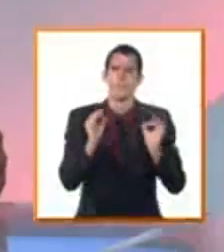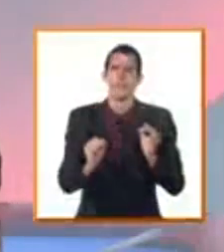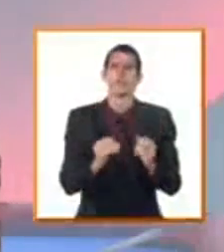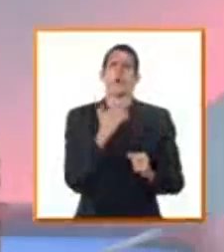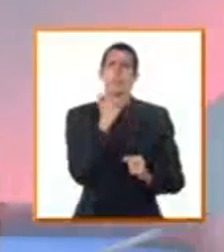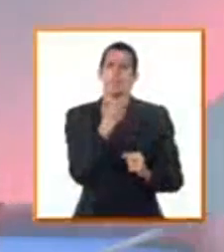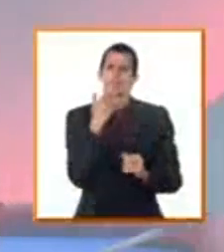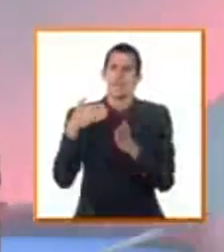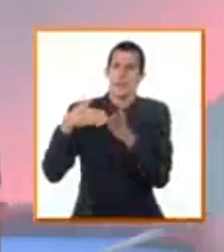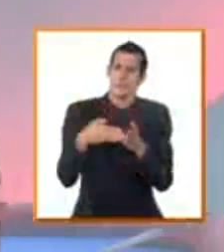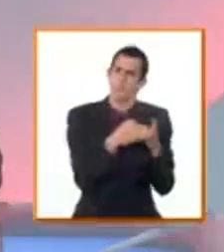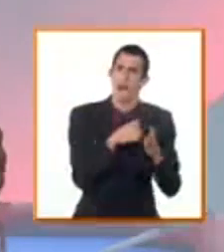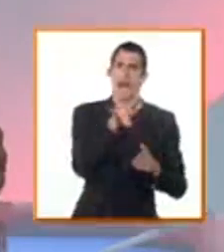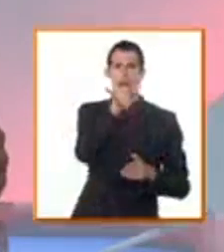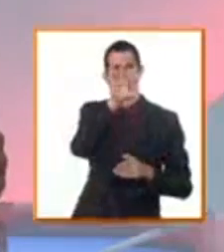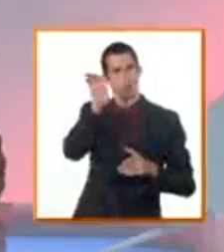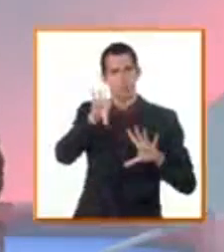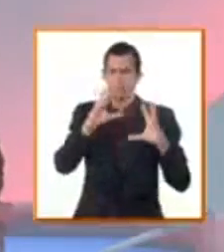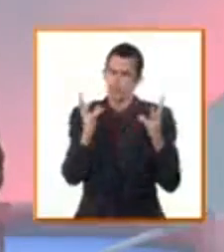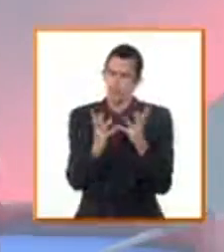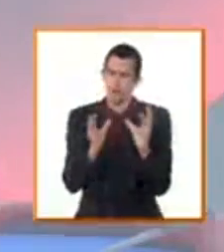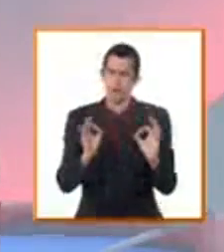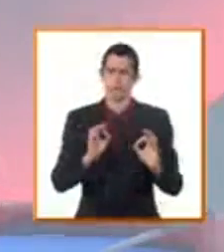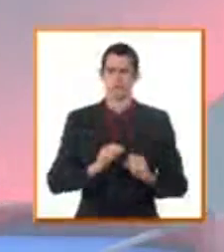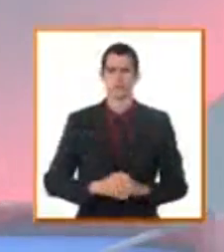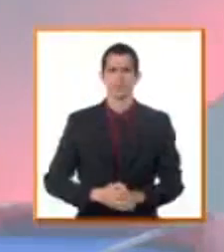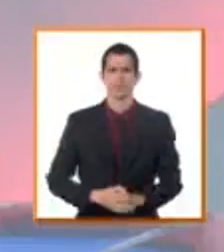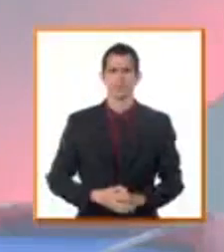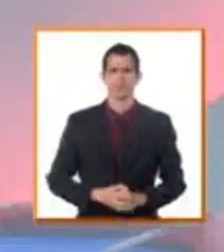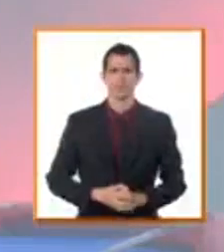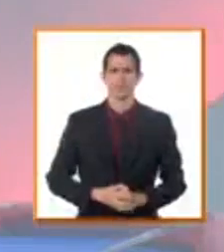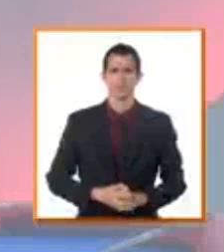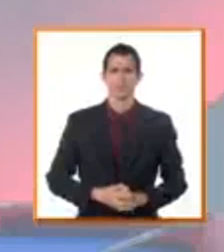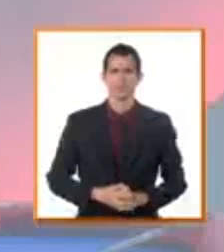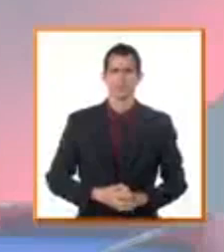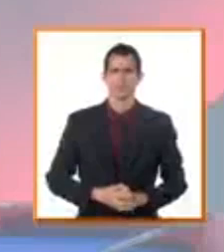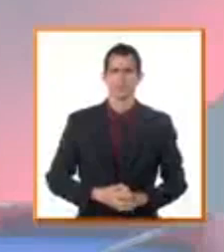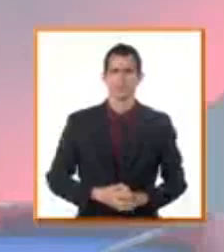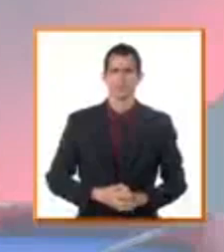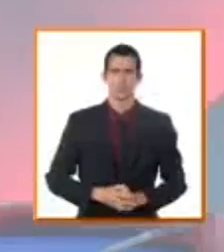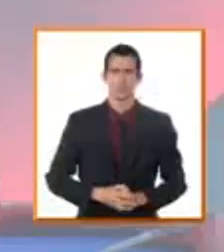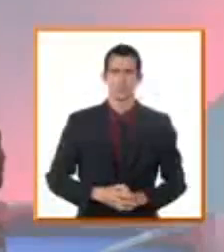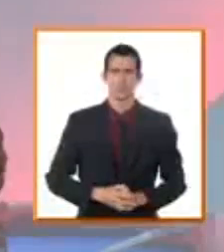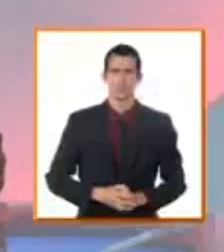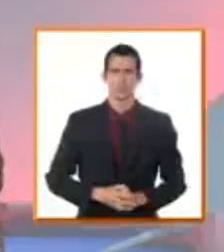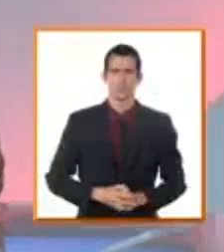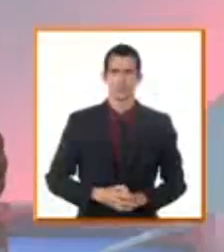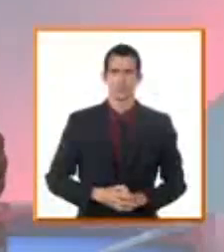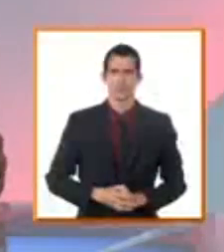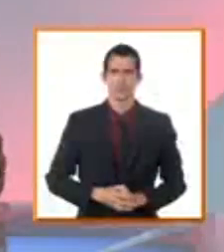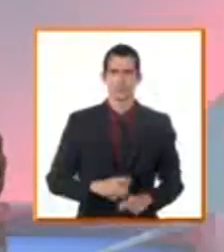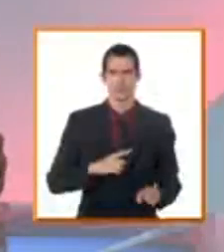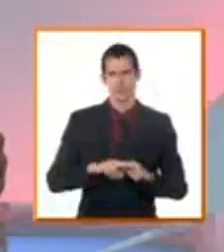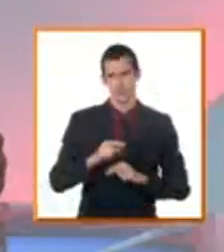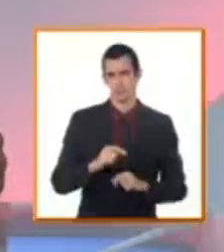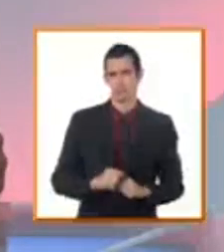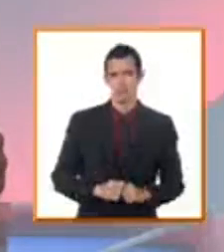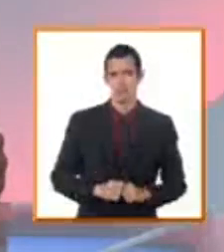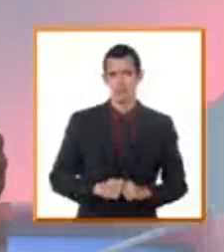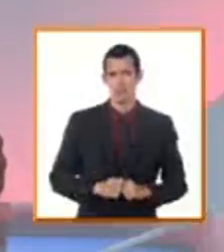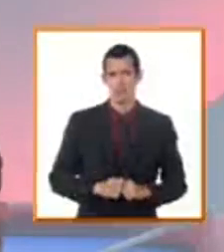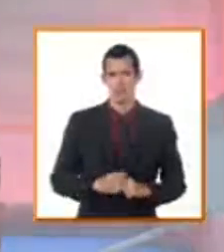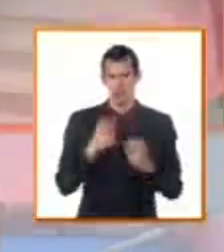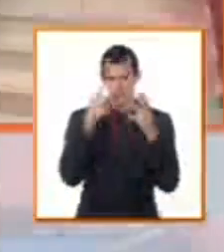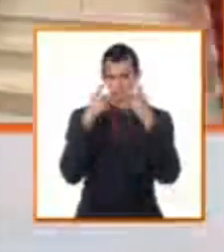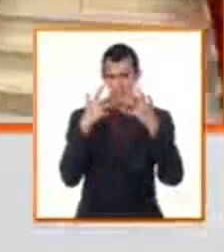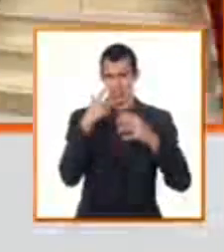de Cuba en participar en todo este grupo de mecanismos. Y resaltar algunos de los elementos que salieron en el material que